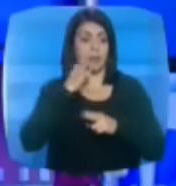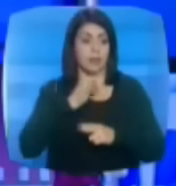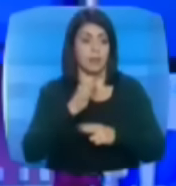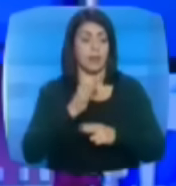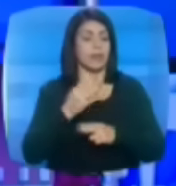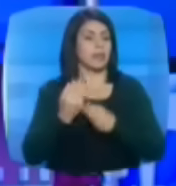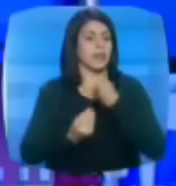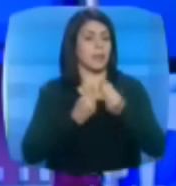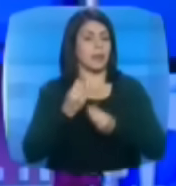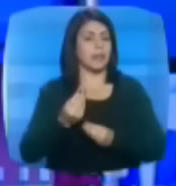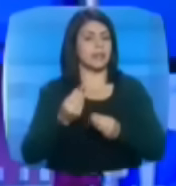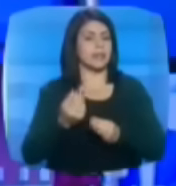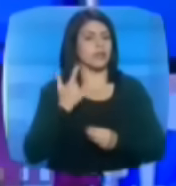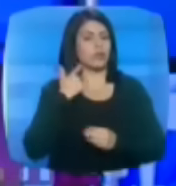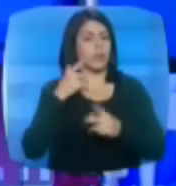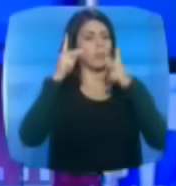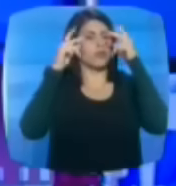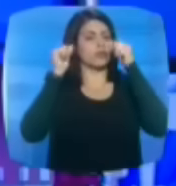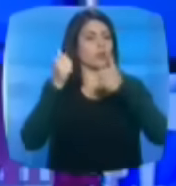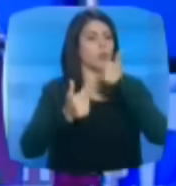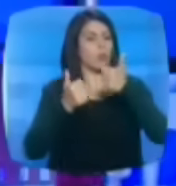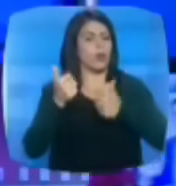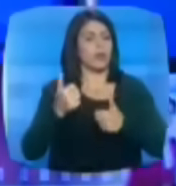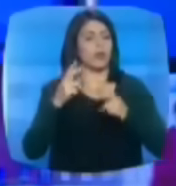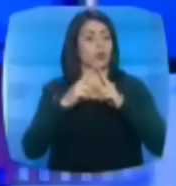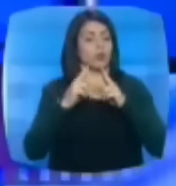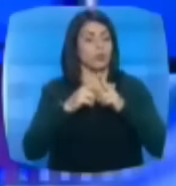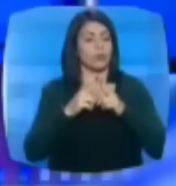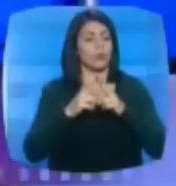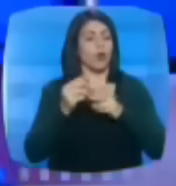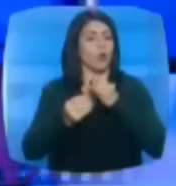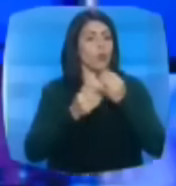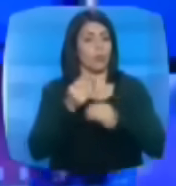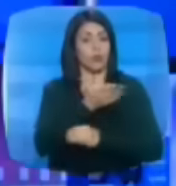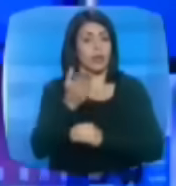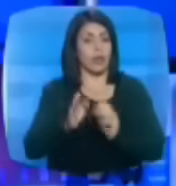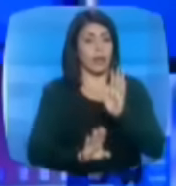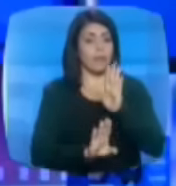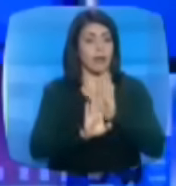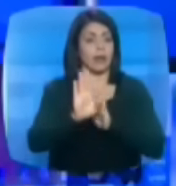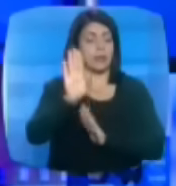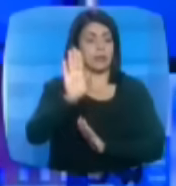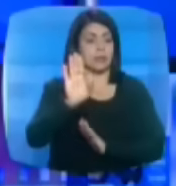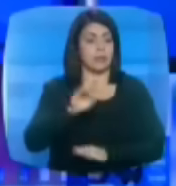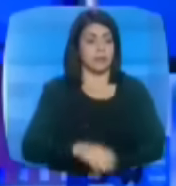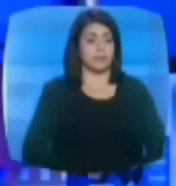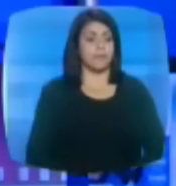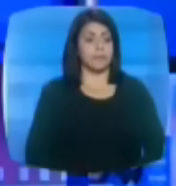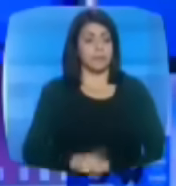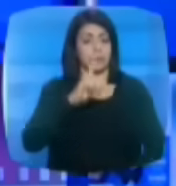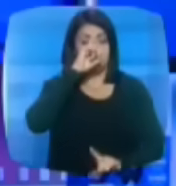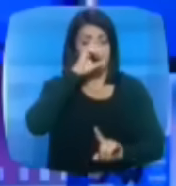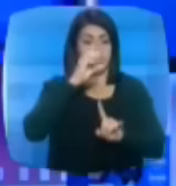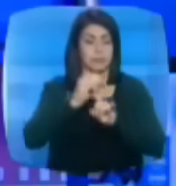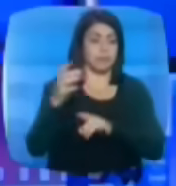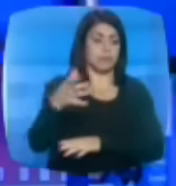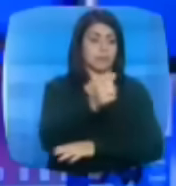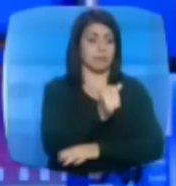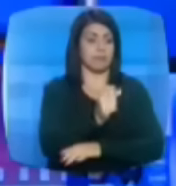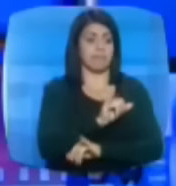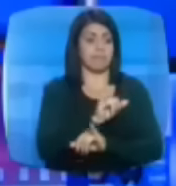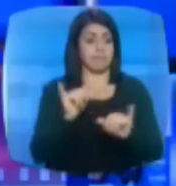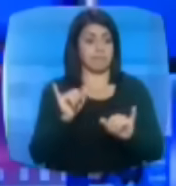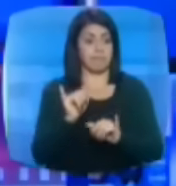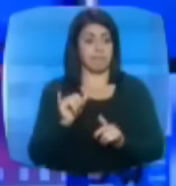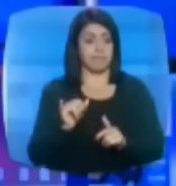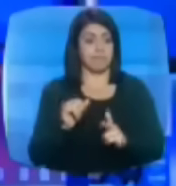para qué nacieron, y una vez que lo conocen, pues les vamos a dar esas herramientas para que avancen en función de ese objetivo logrado que finalmente